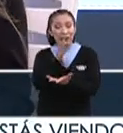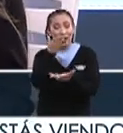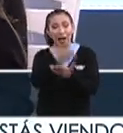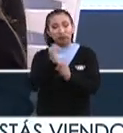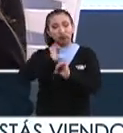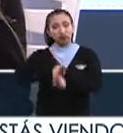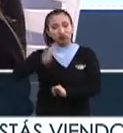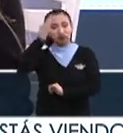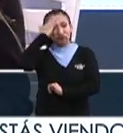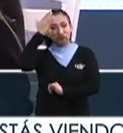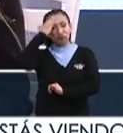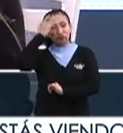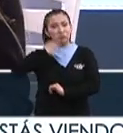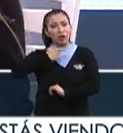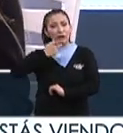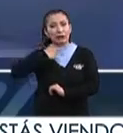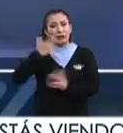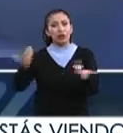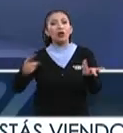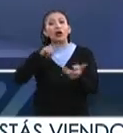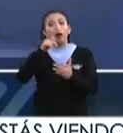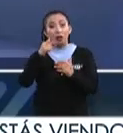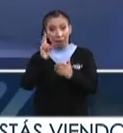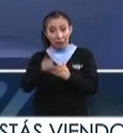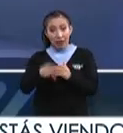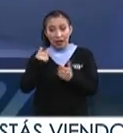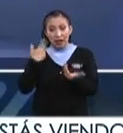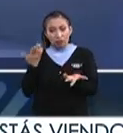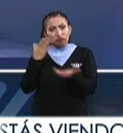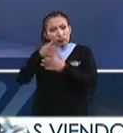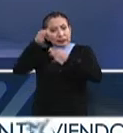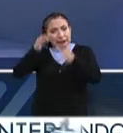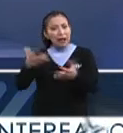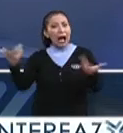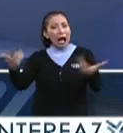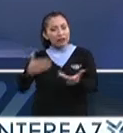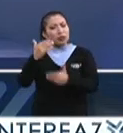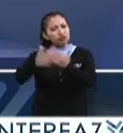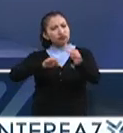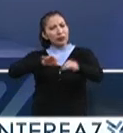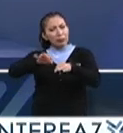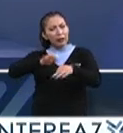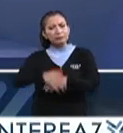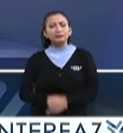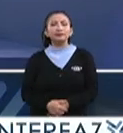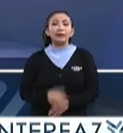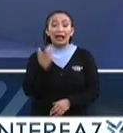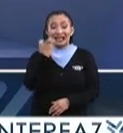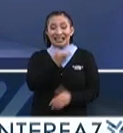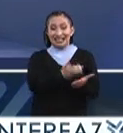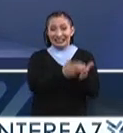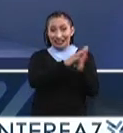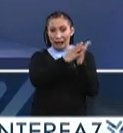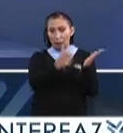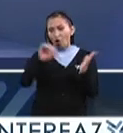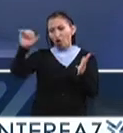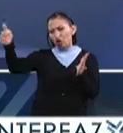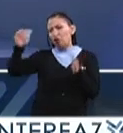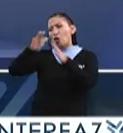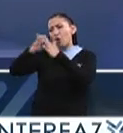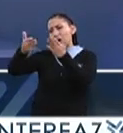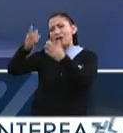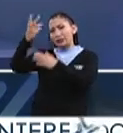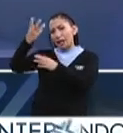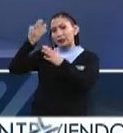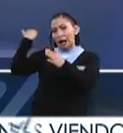accedan a cargos de representación y luego hagan ejercicio de esos cargos, ¿no? Y este libro, a diferencia de los